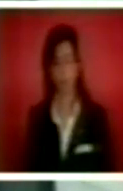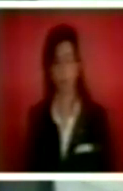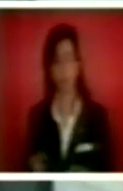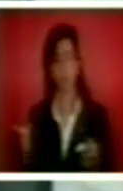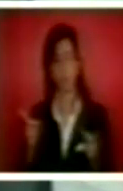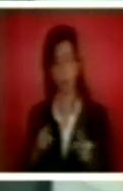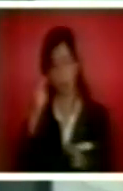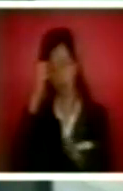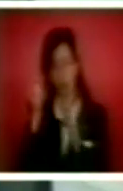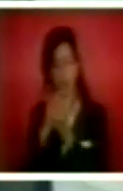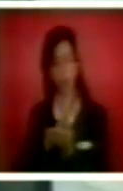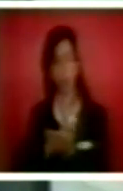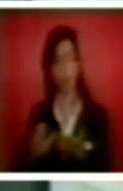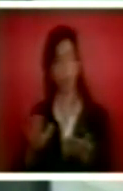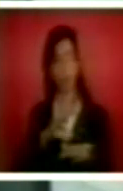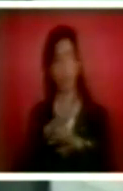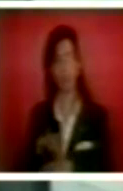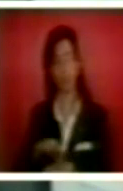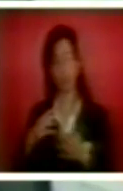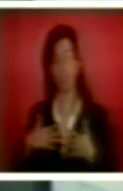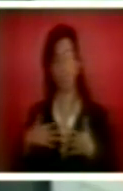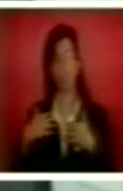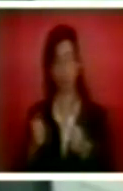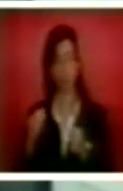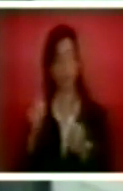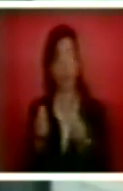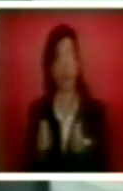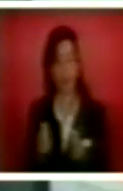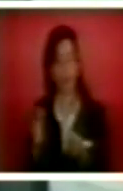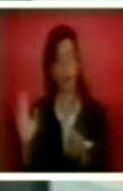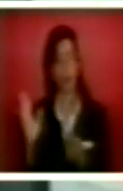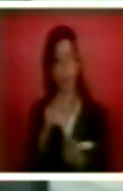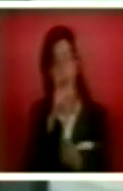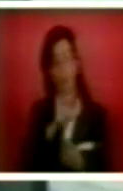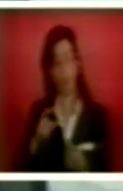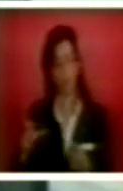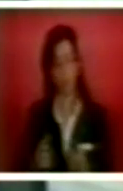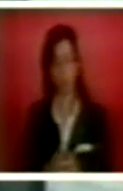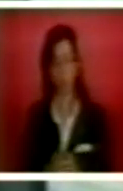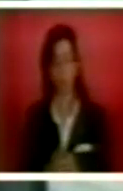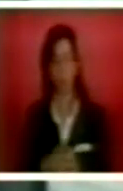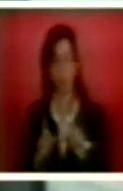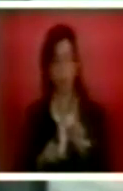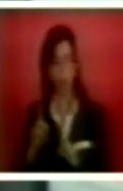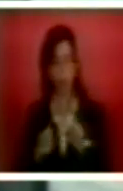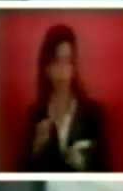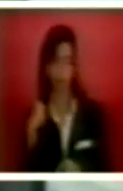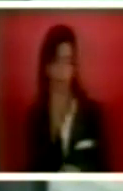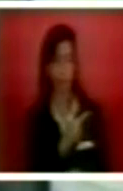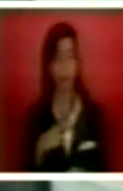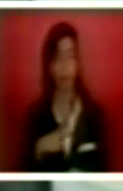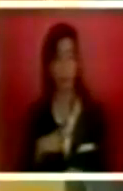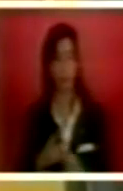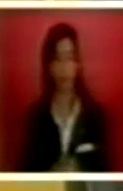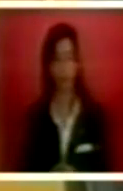un sistema de salud de calidad para nuestros habitantes, con ejemplos donde supera en calidad al privado.